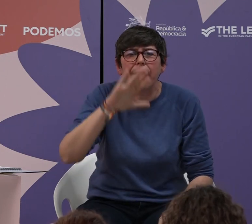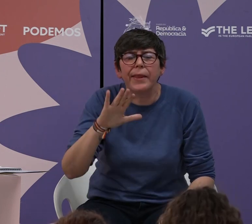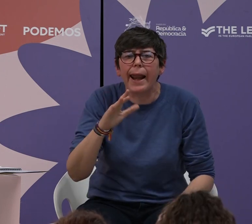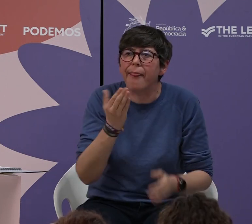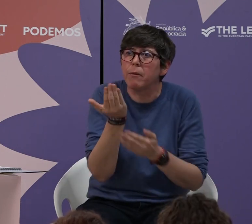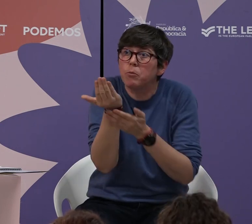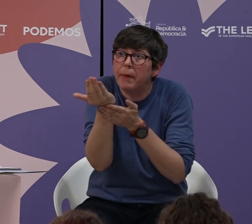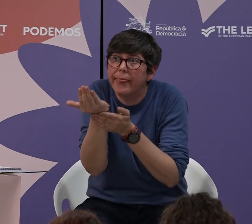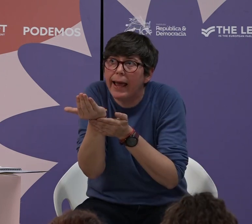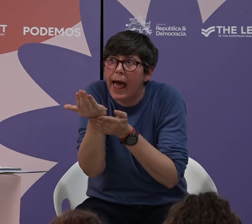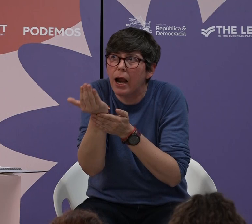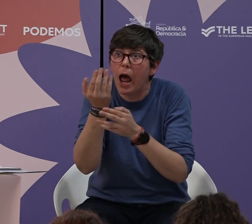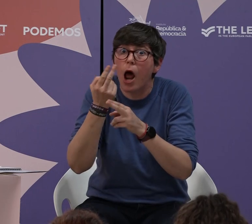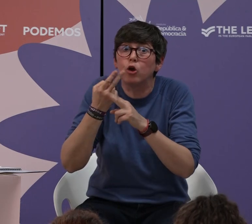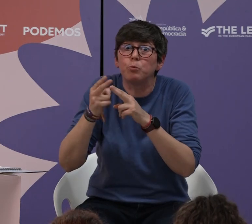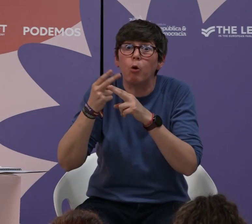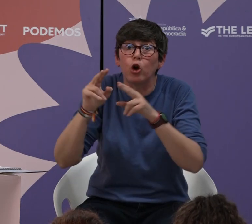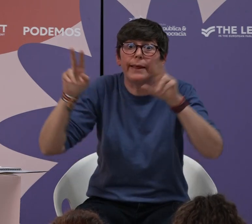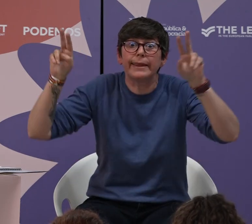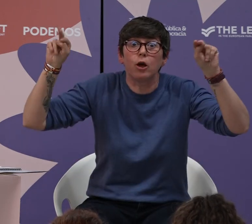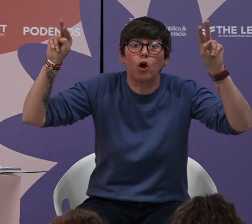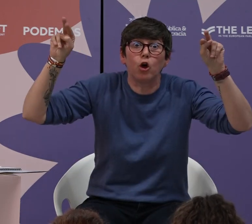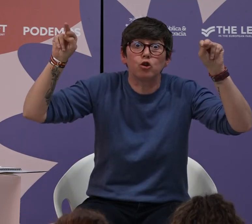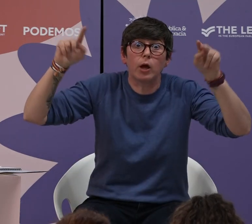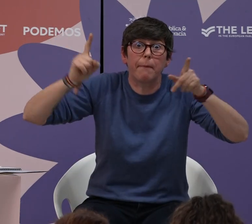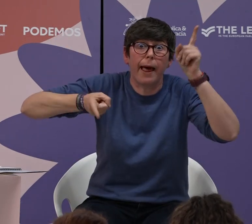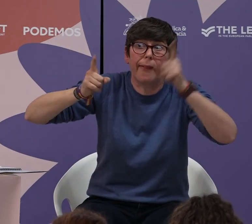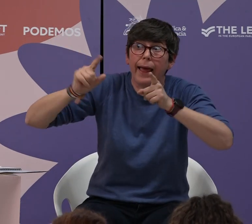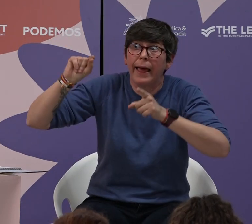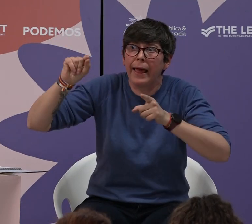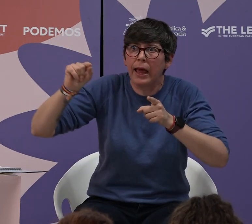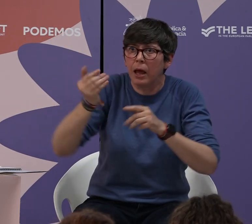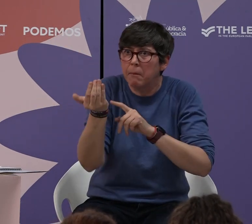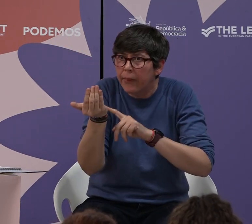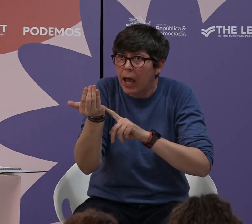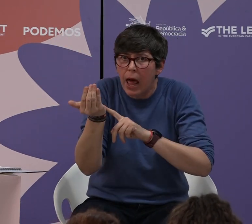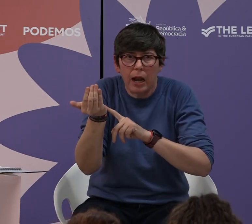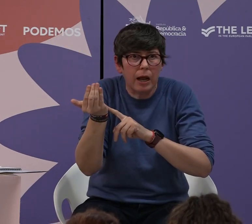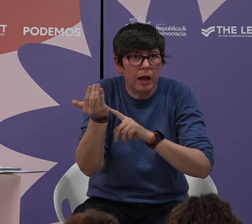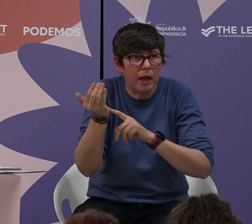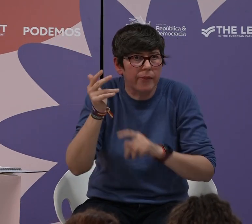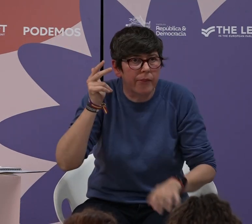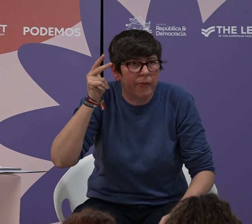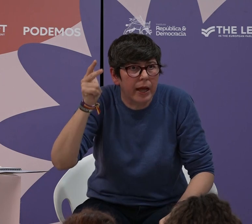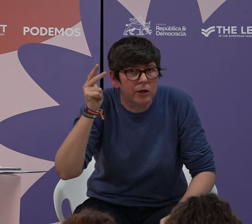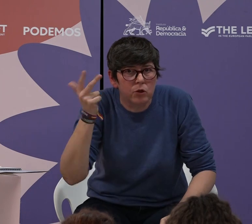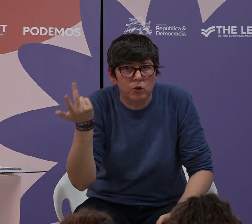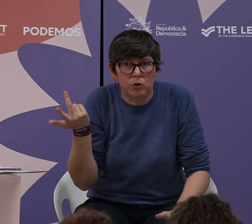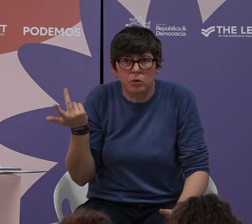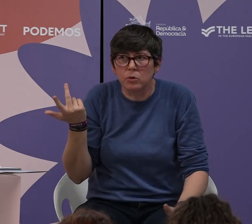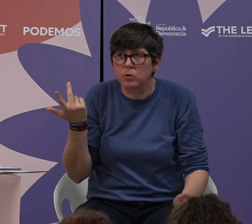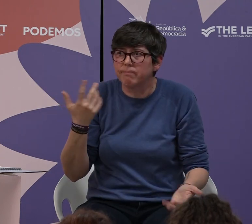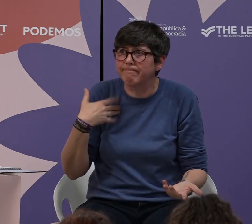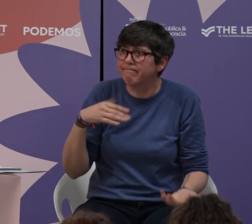evidentemente pero parece como que tenemos que mendigar a los políticos entre comillas a los que mandan